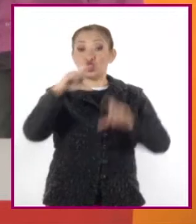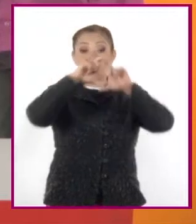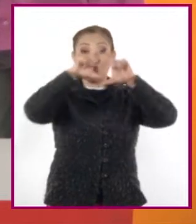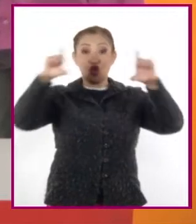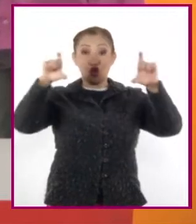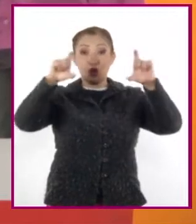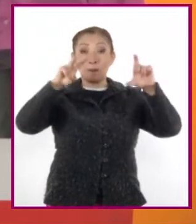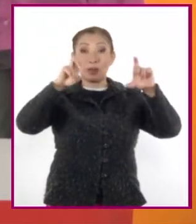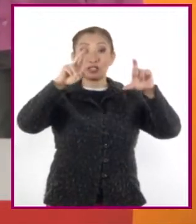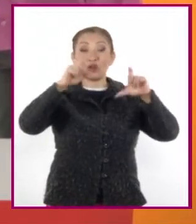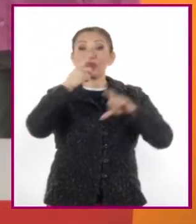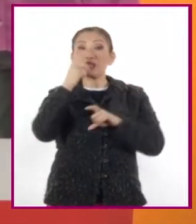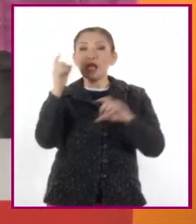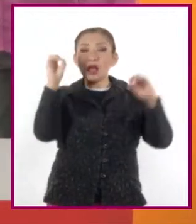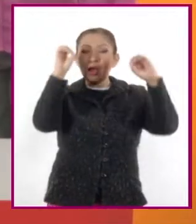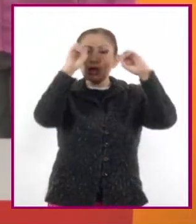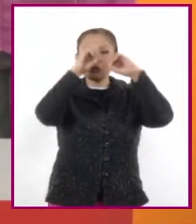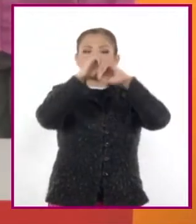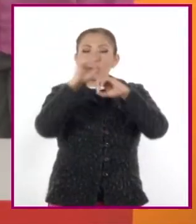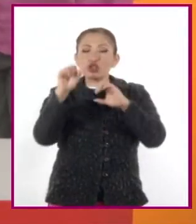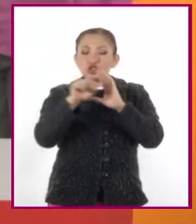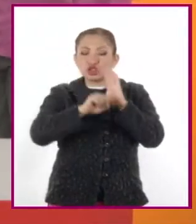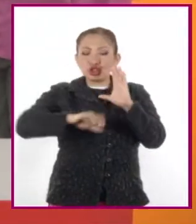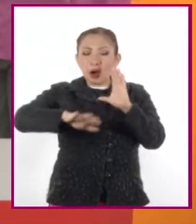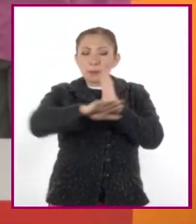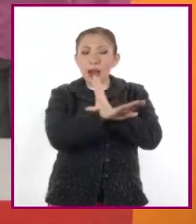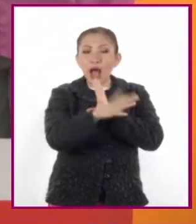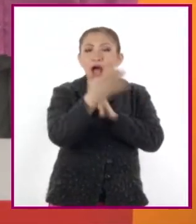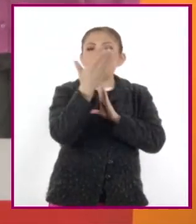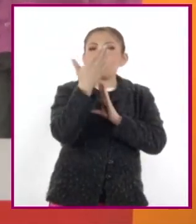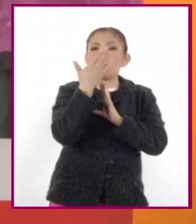dice: sombra es la ausencia,